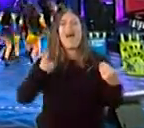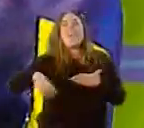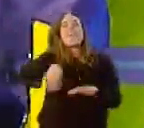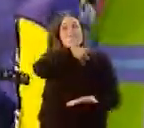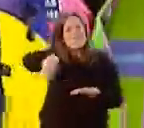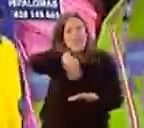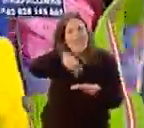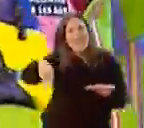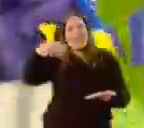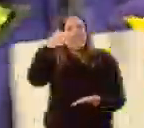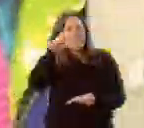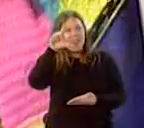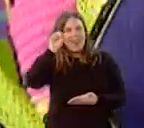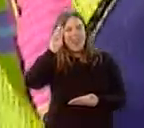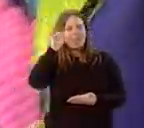de belén padrón